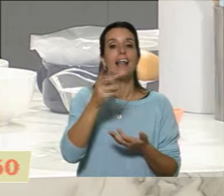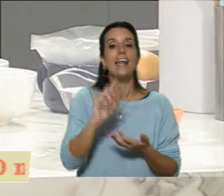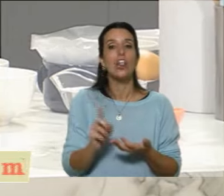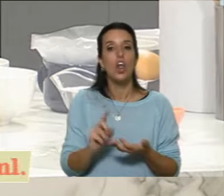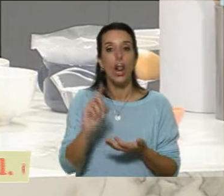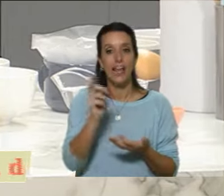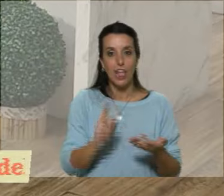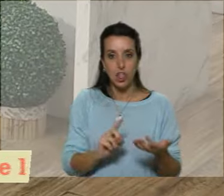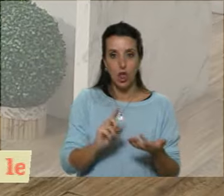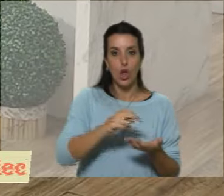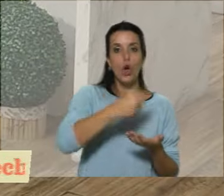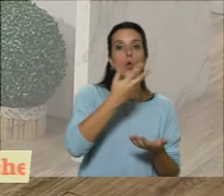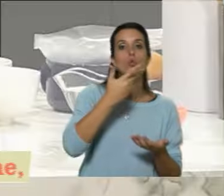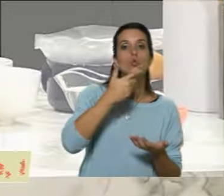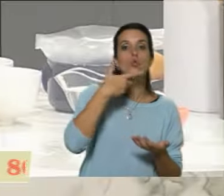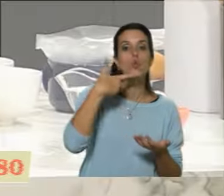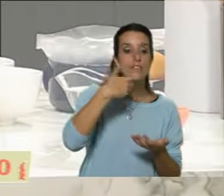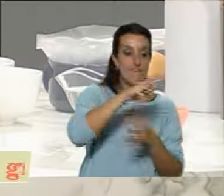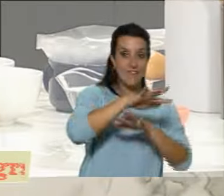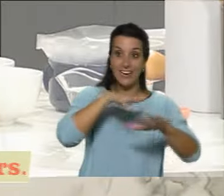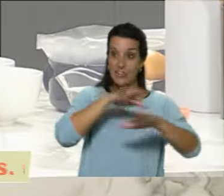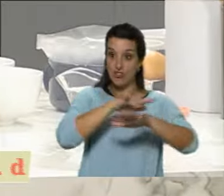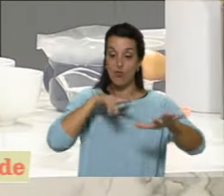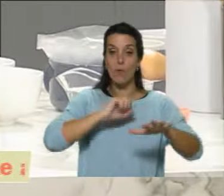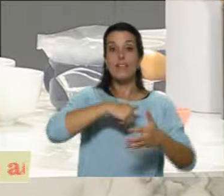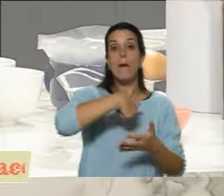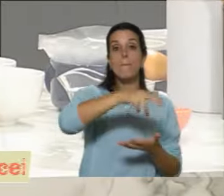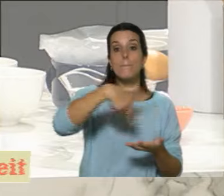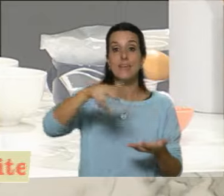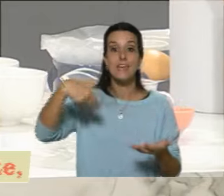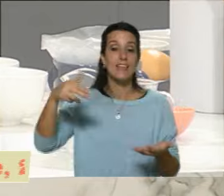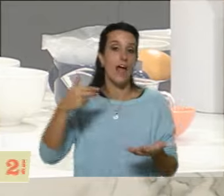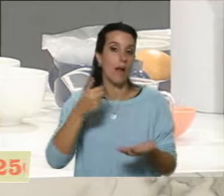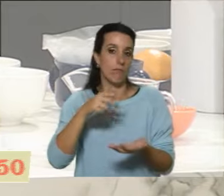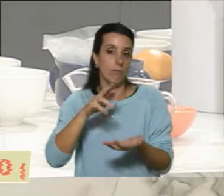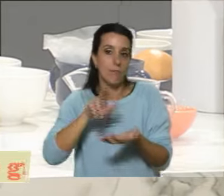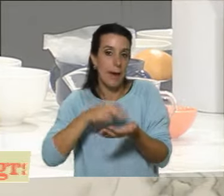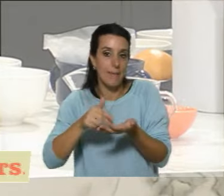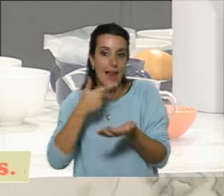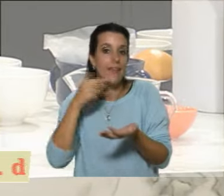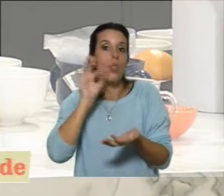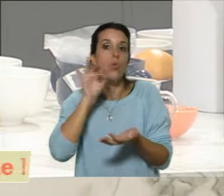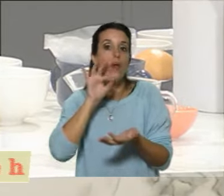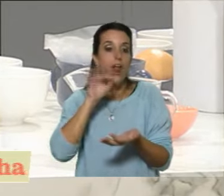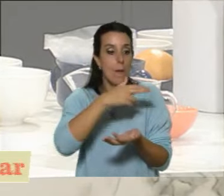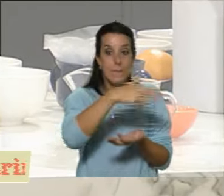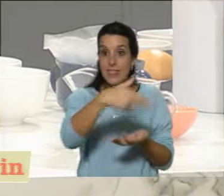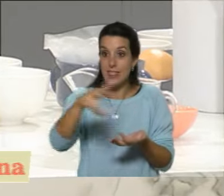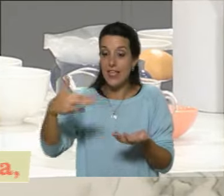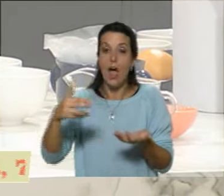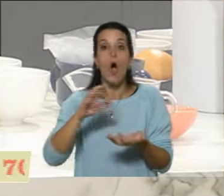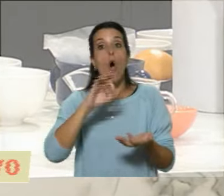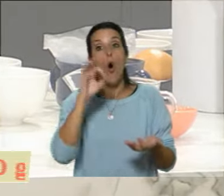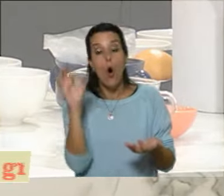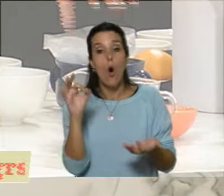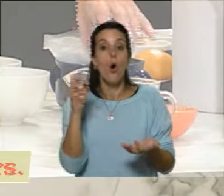brillito la torta. Sí. Para que tenga ese brillito tenés dos opciones. O la puedes pintar con una mermelada. Calentás una mermelada de durazno, por ejemplo. Y lo pintás y si no,